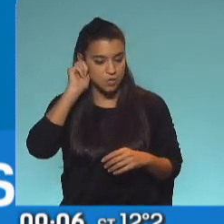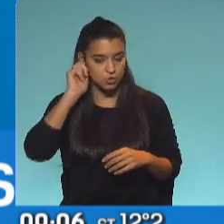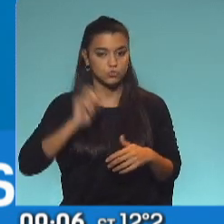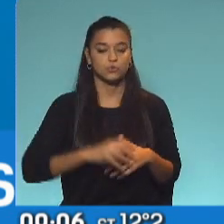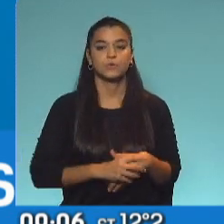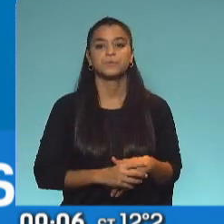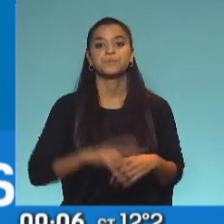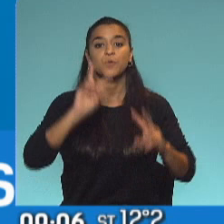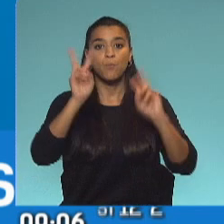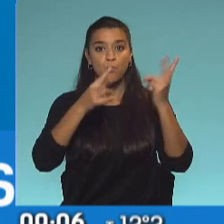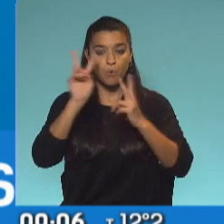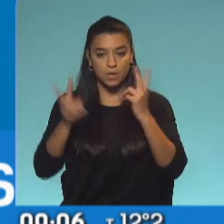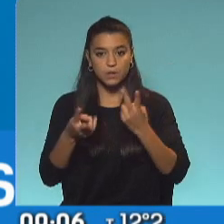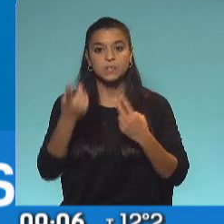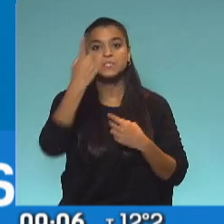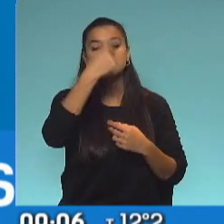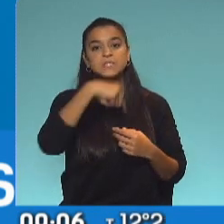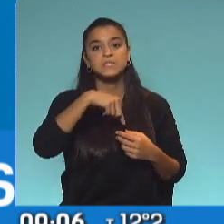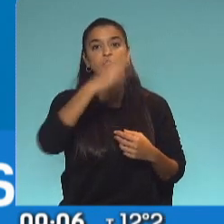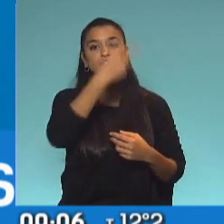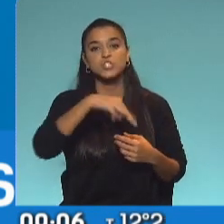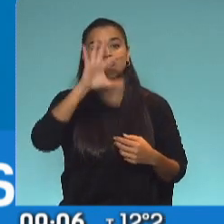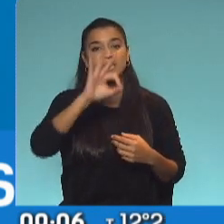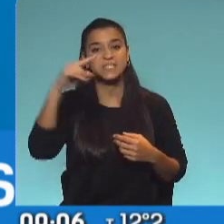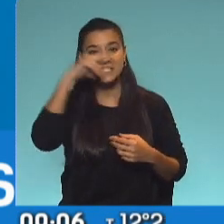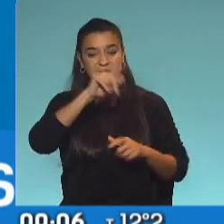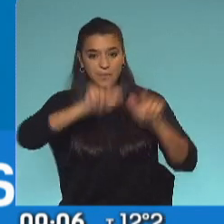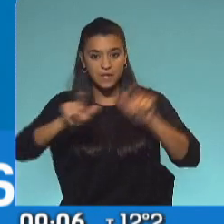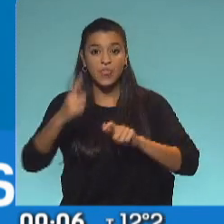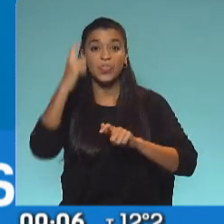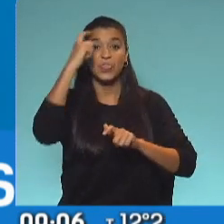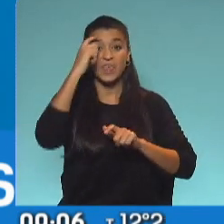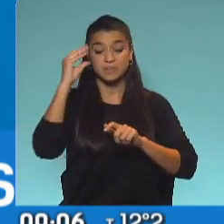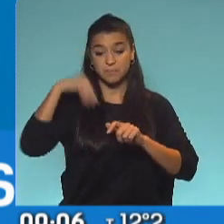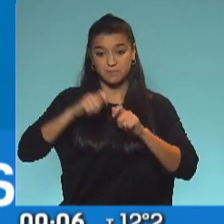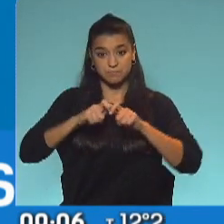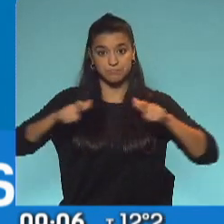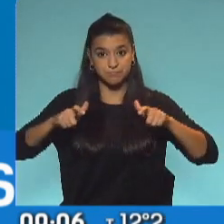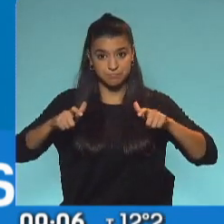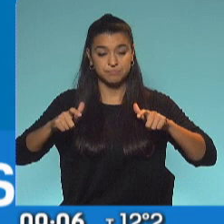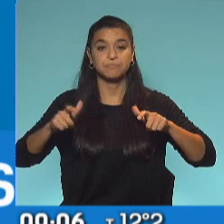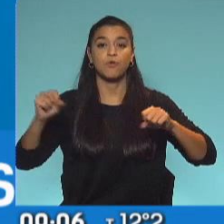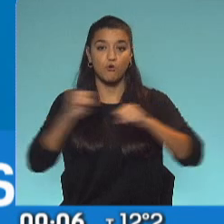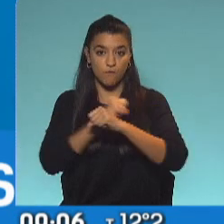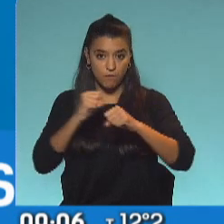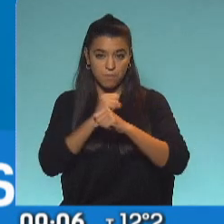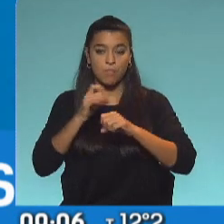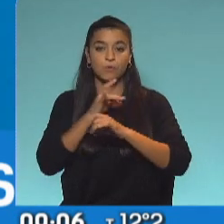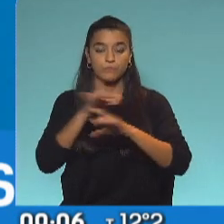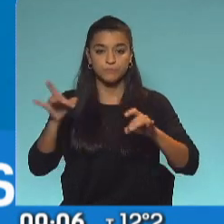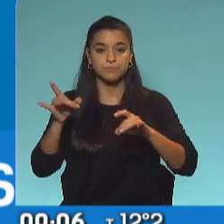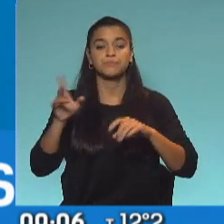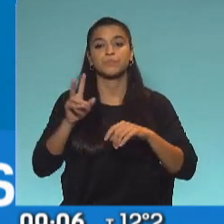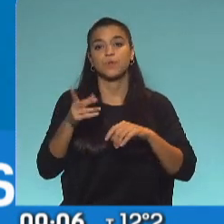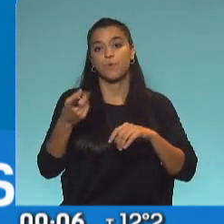los fallecidos son cientos 207 personas 10 más se han corroborado epidemiológicamente las